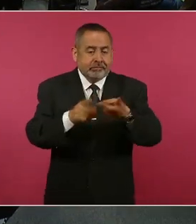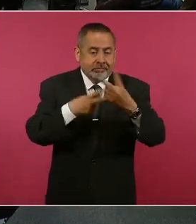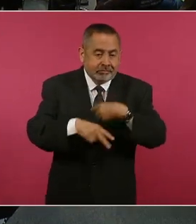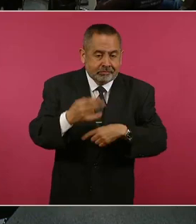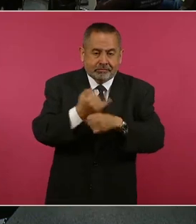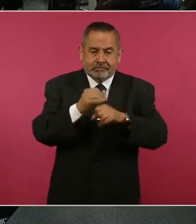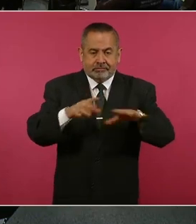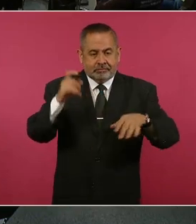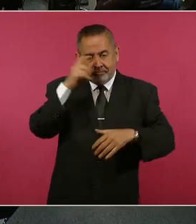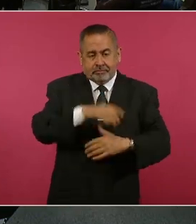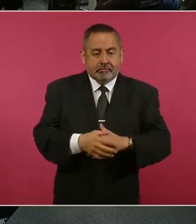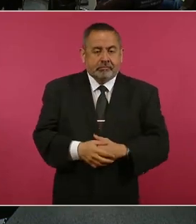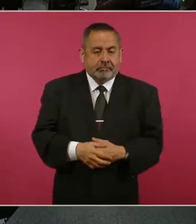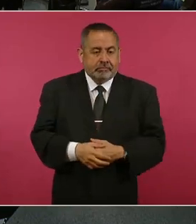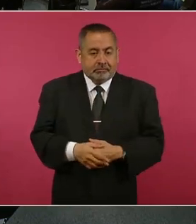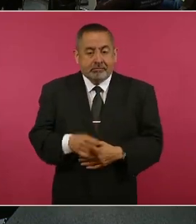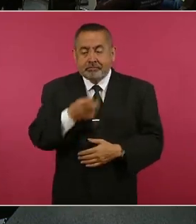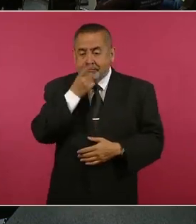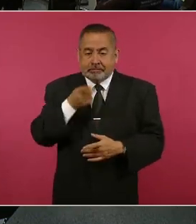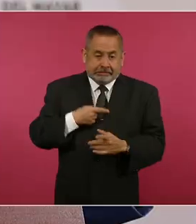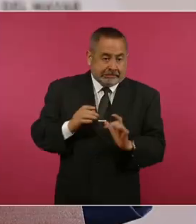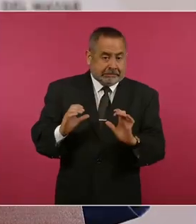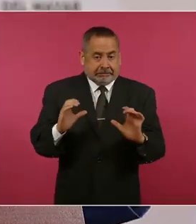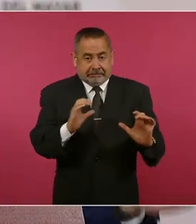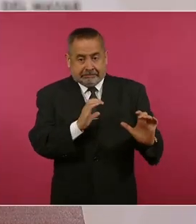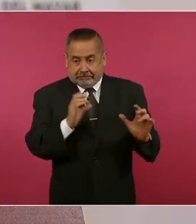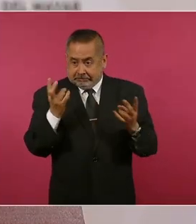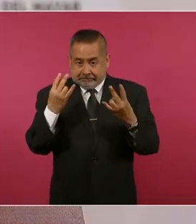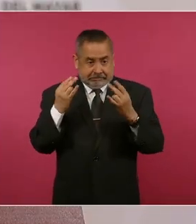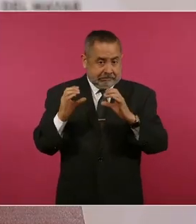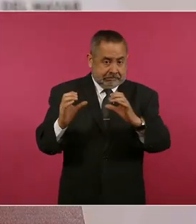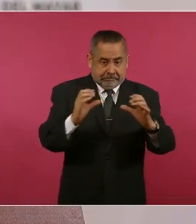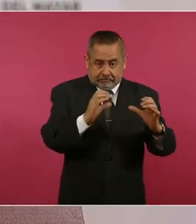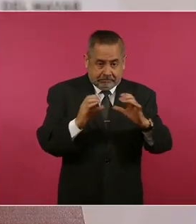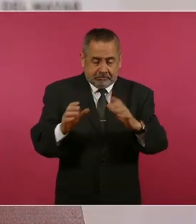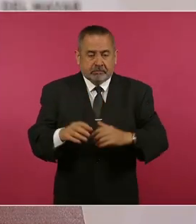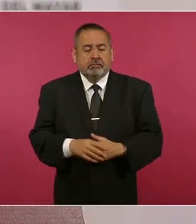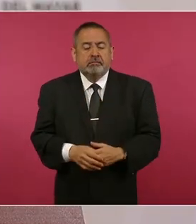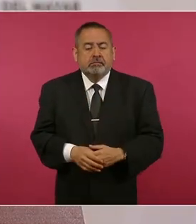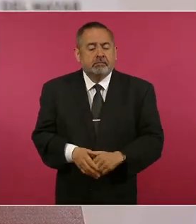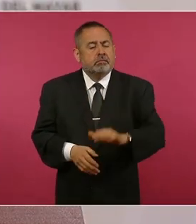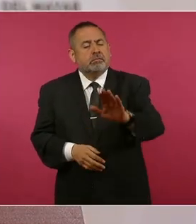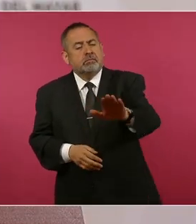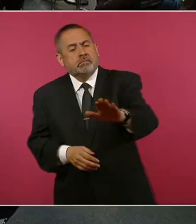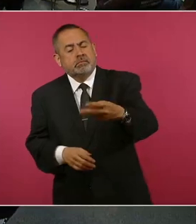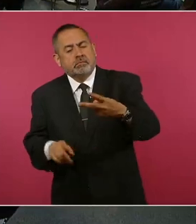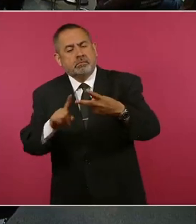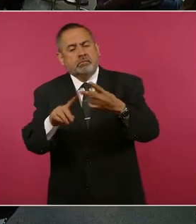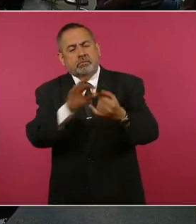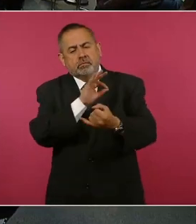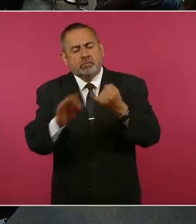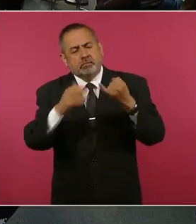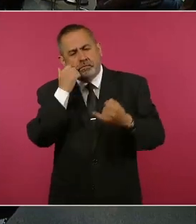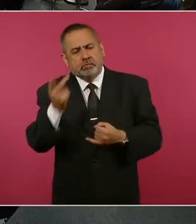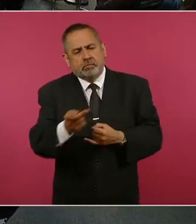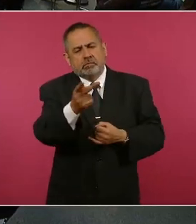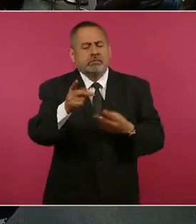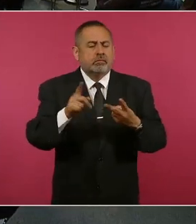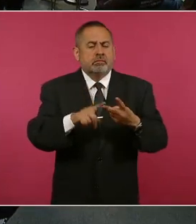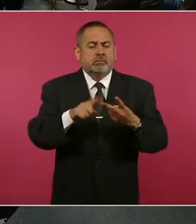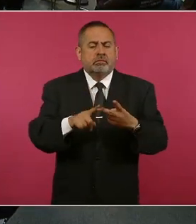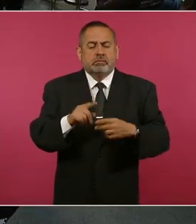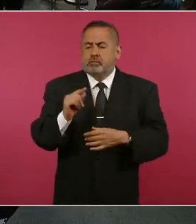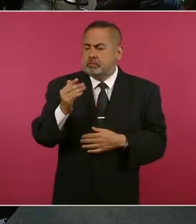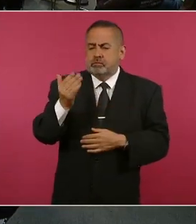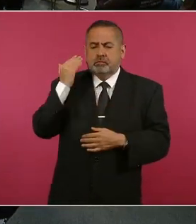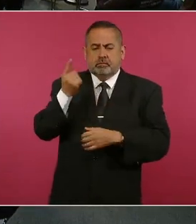información. Fíjense cómo tenemos que estar a las vivas. Así es, así es. Y señor presidente, lo último que le quería preguntar, hace